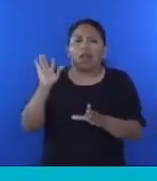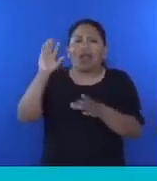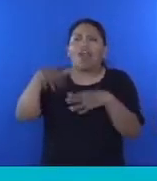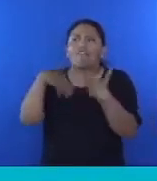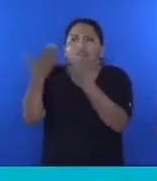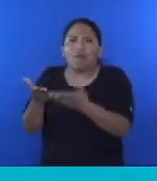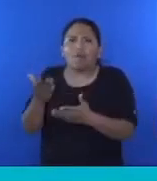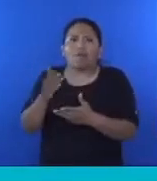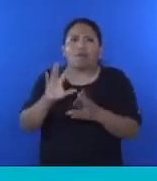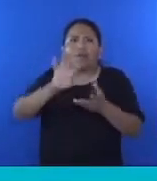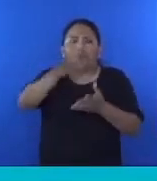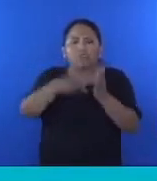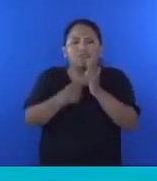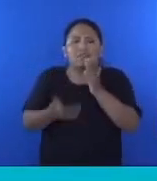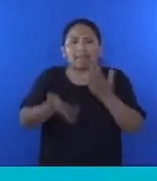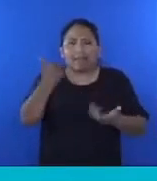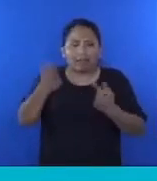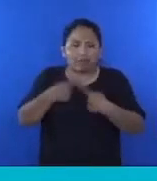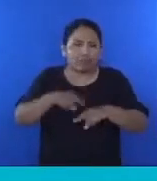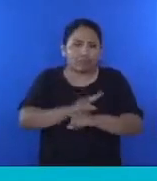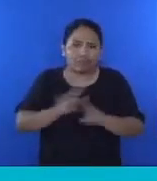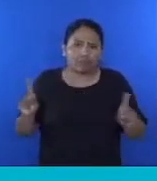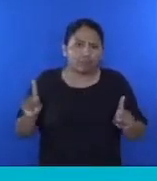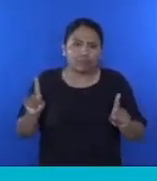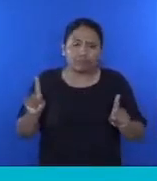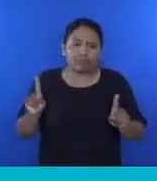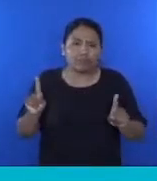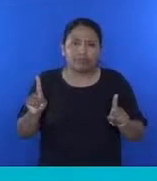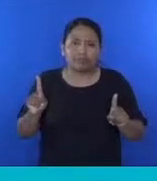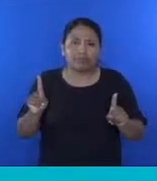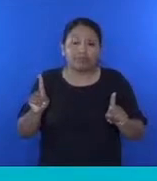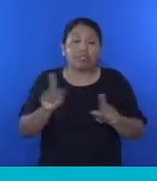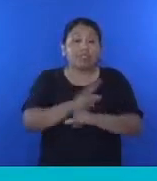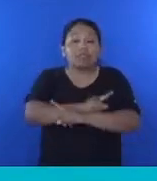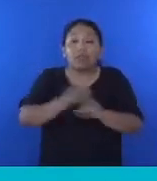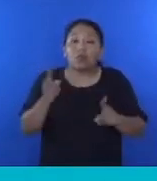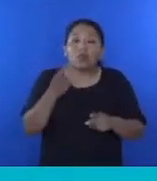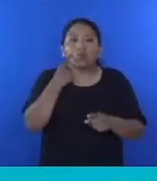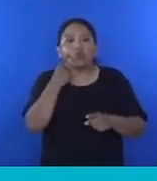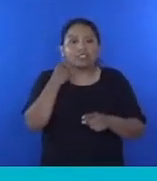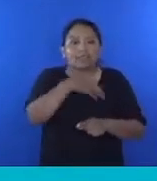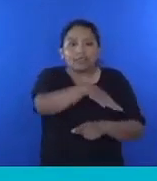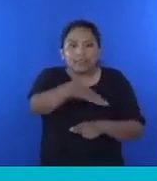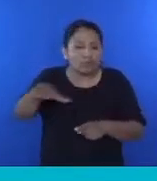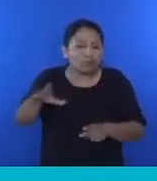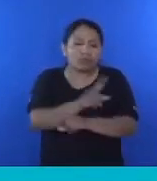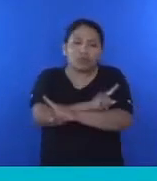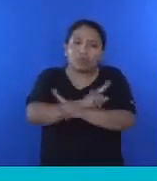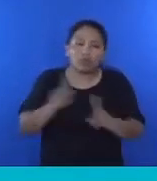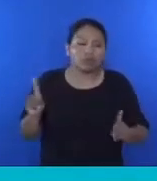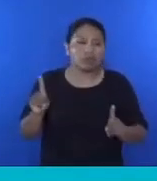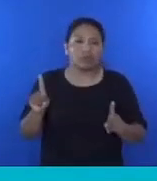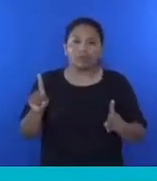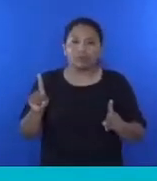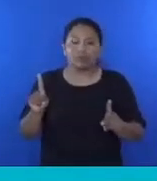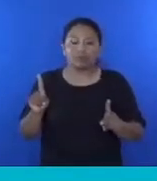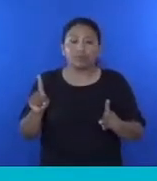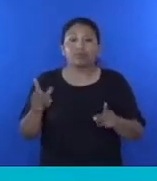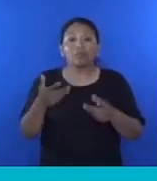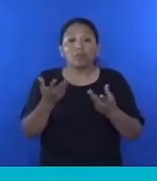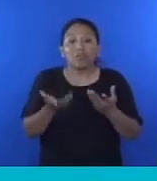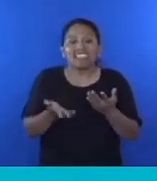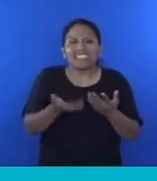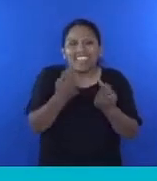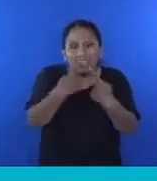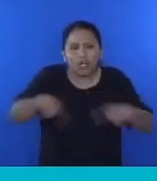desfinanciar la provincia de Buenos Aires. Ni nunca nos vamos a sumar a desfinanciar a los municipios, porque también desfinanciar a